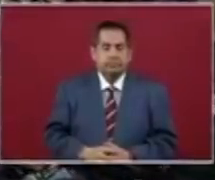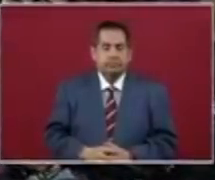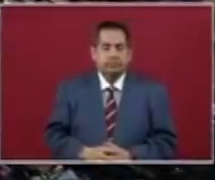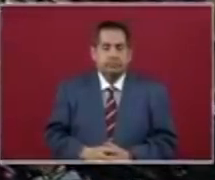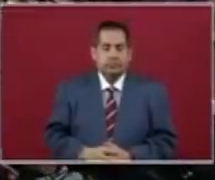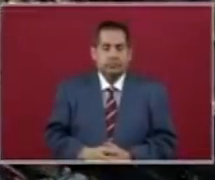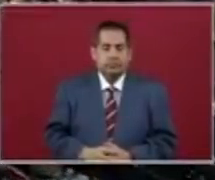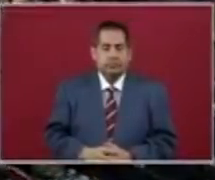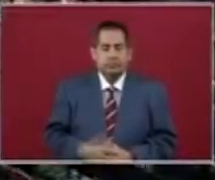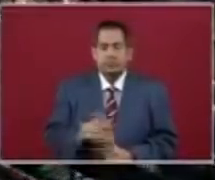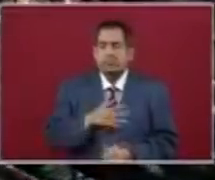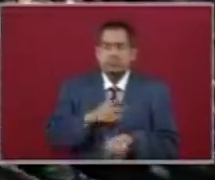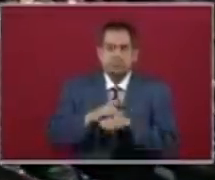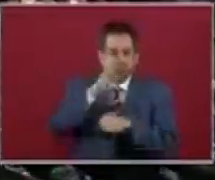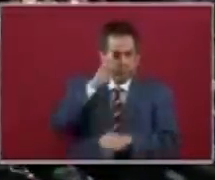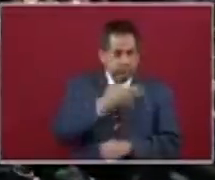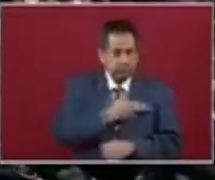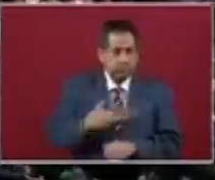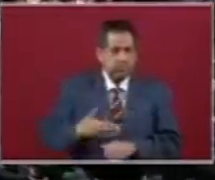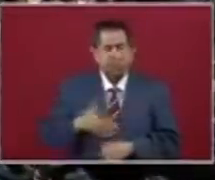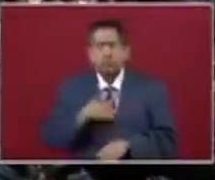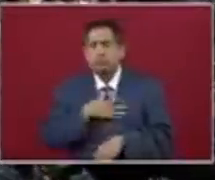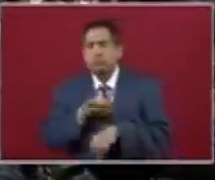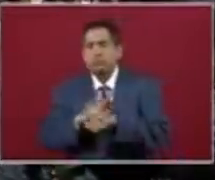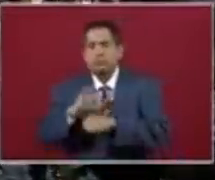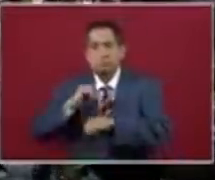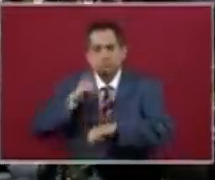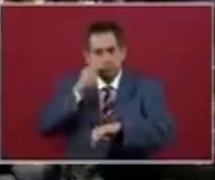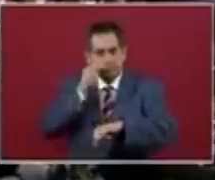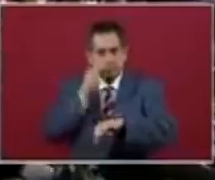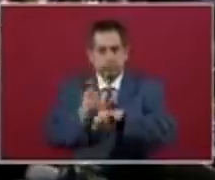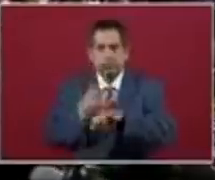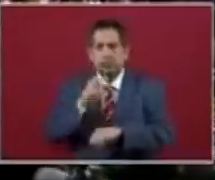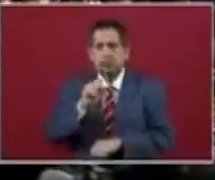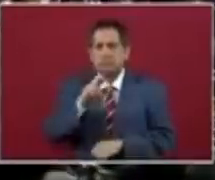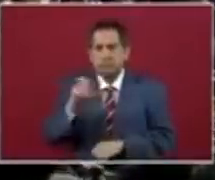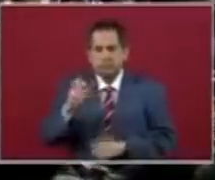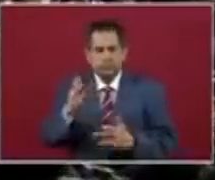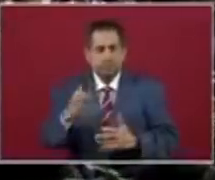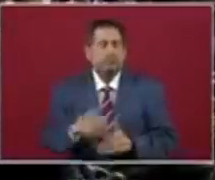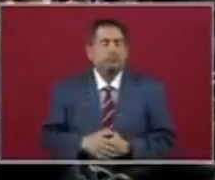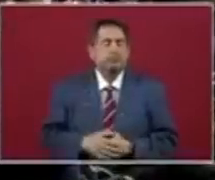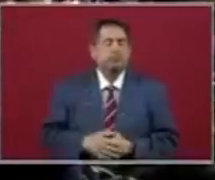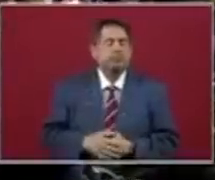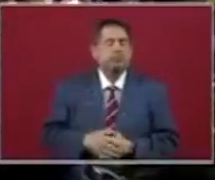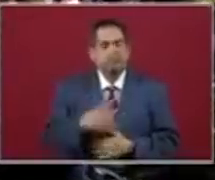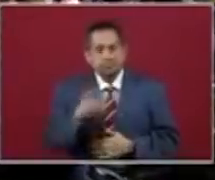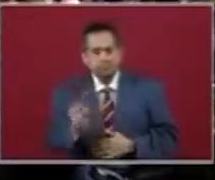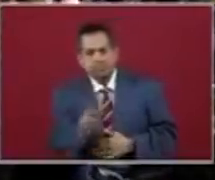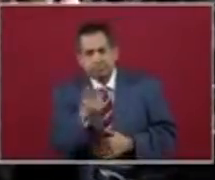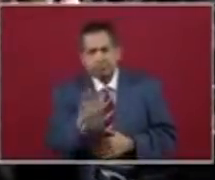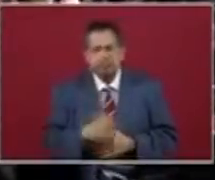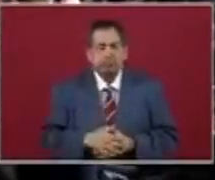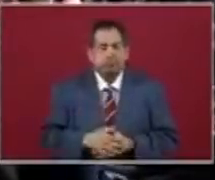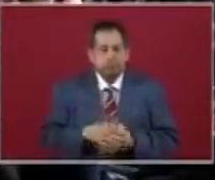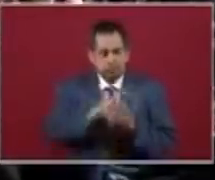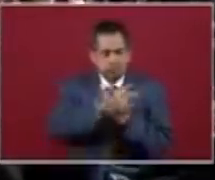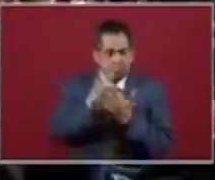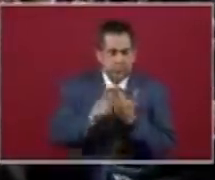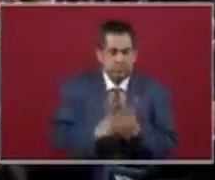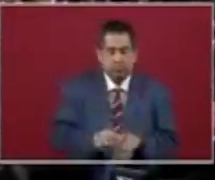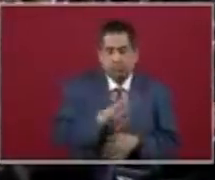Buenos días, señor presidente. Buenos días, canciller. Alejandro Lelo, de la Red de Grupo Cantón. Preguntarle, el programa